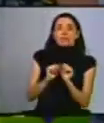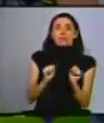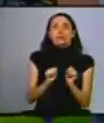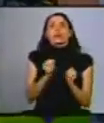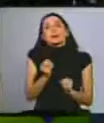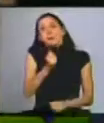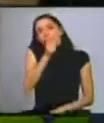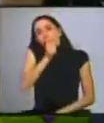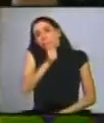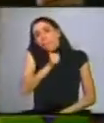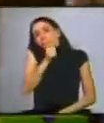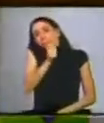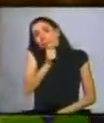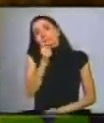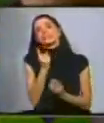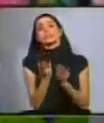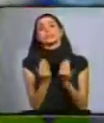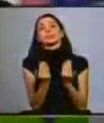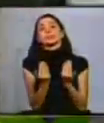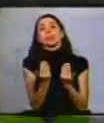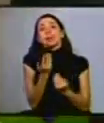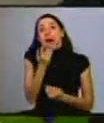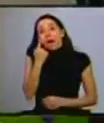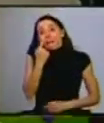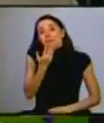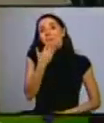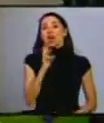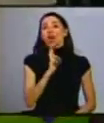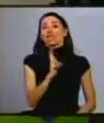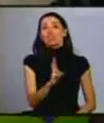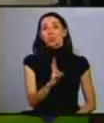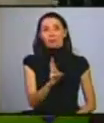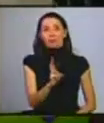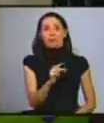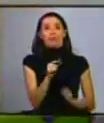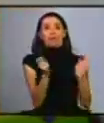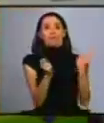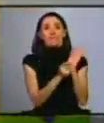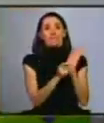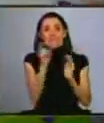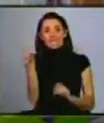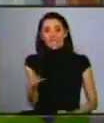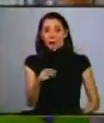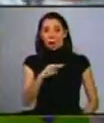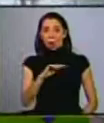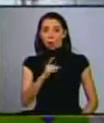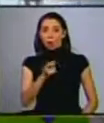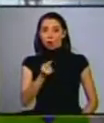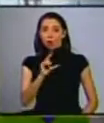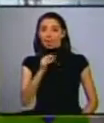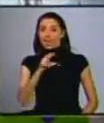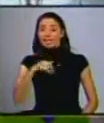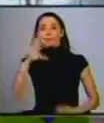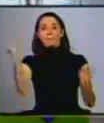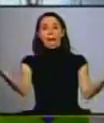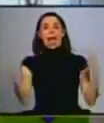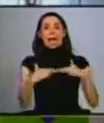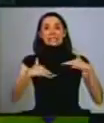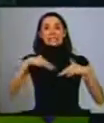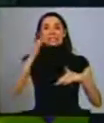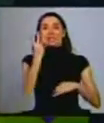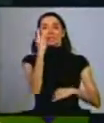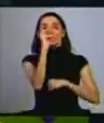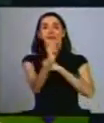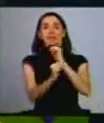que armarse de paciencia y esperar el mejor resultado. Es una de las fechas peak para Hugo Guerra, que lleva más de 30 años en el